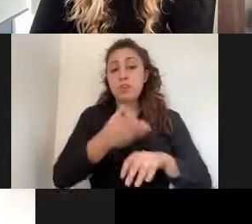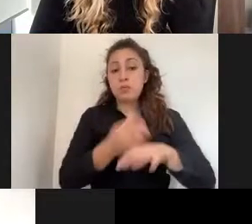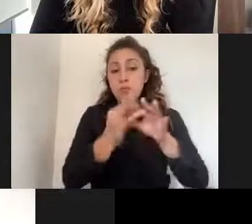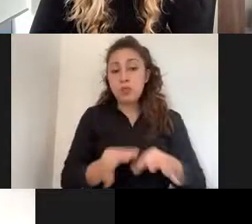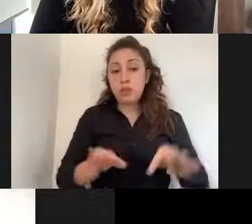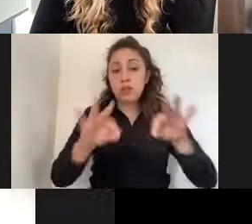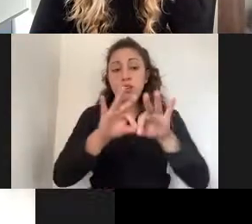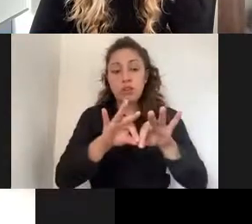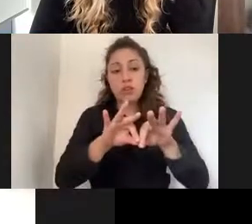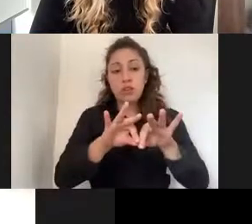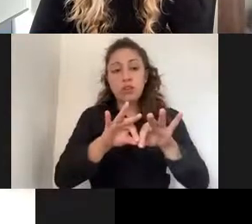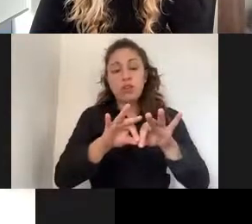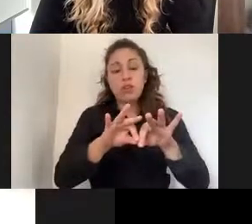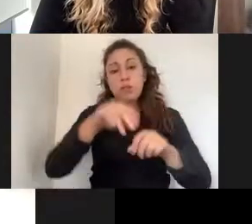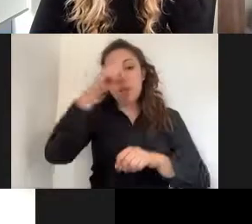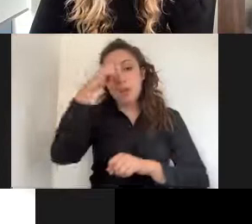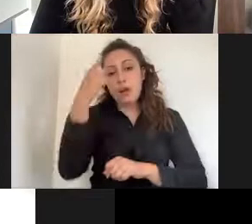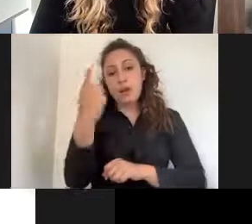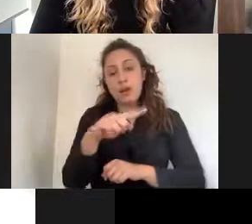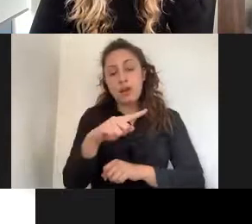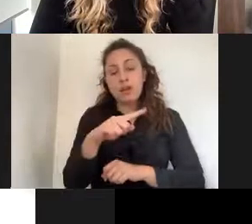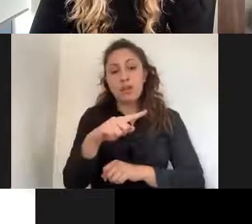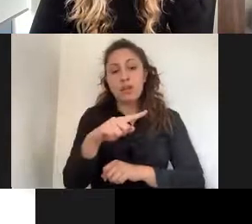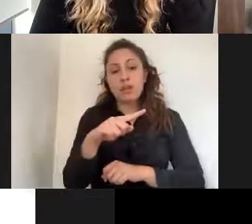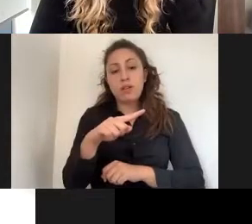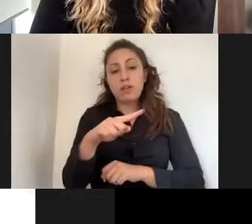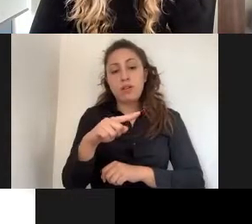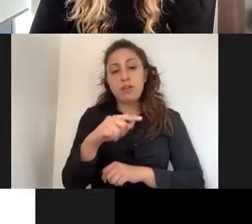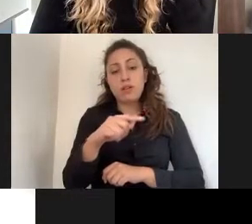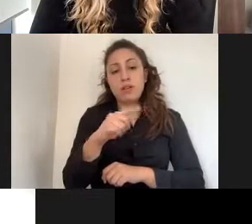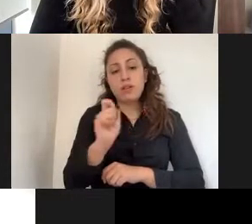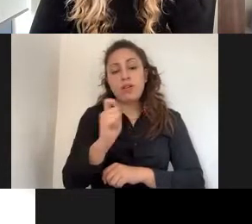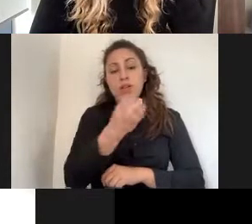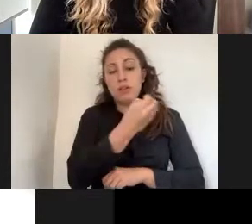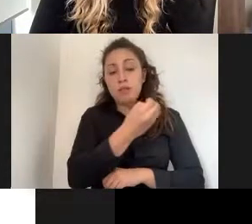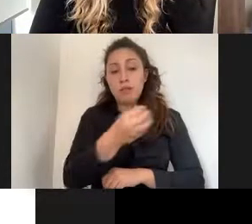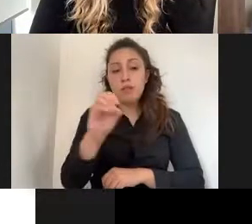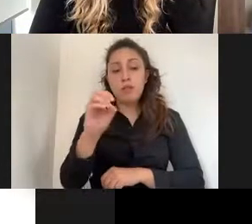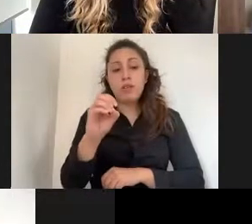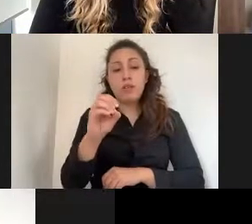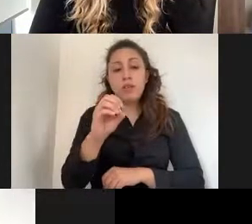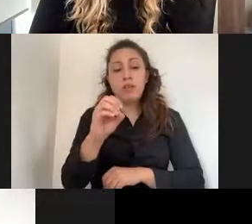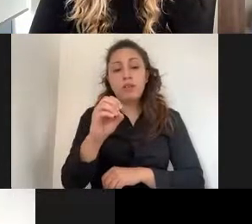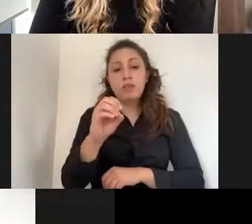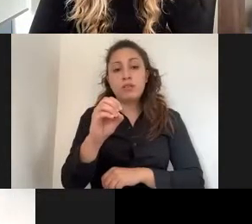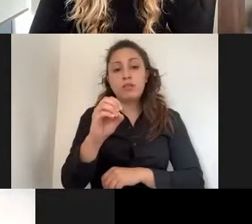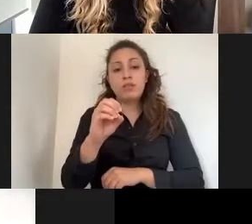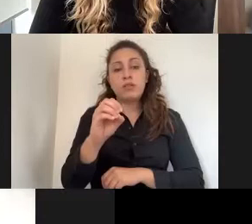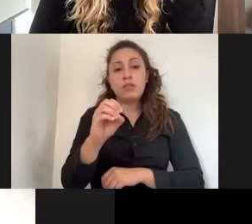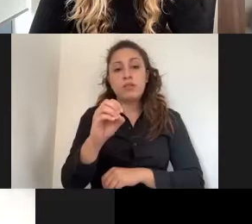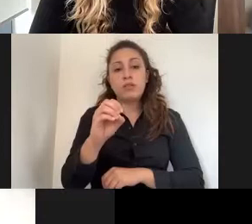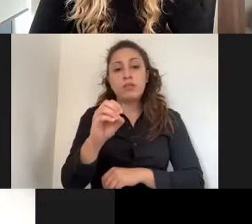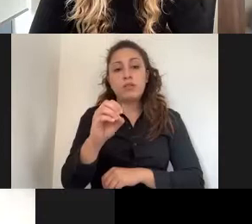de establecer en la mira, de tener en la mira los asuntos que se plantean